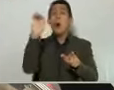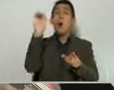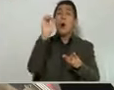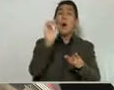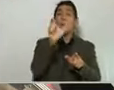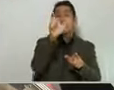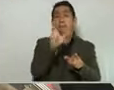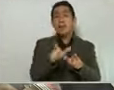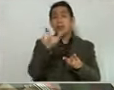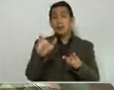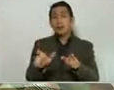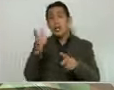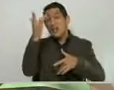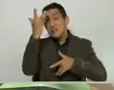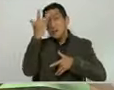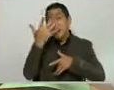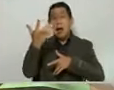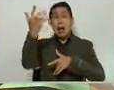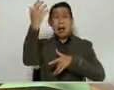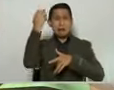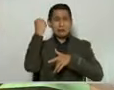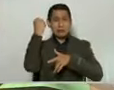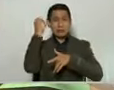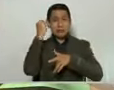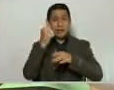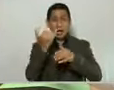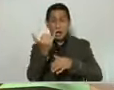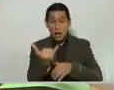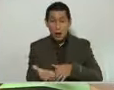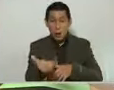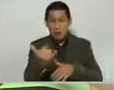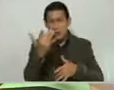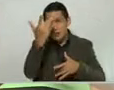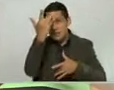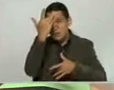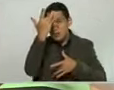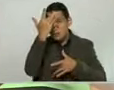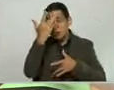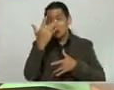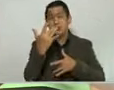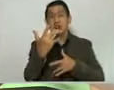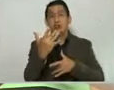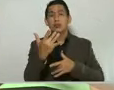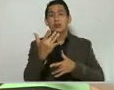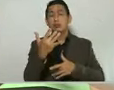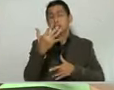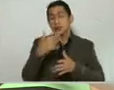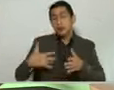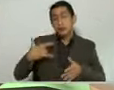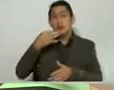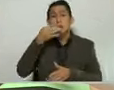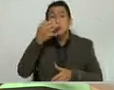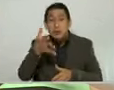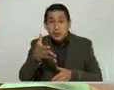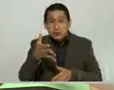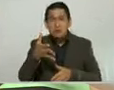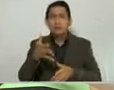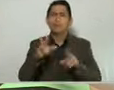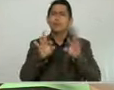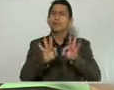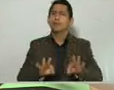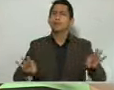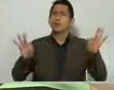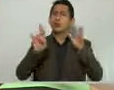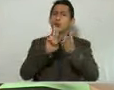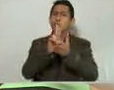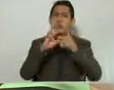convertirse en enfermedades graves. Así es que la recomendación es que sigan usando mascarilla, sigan lavándose las manos, sigan subiendo a los buses